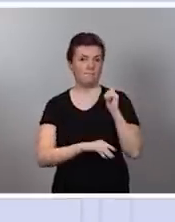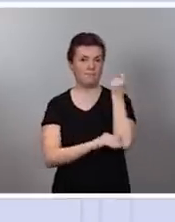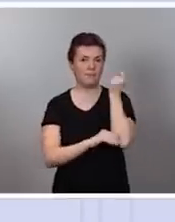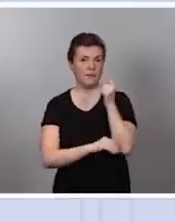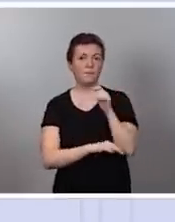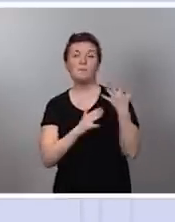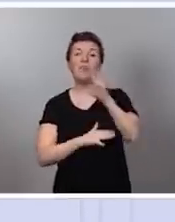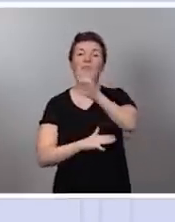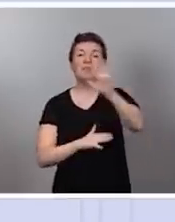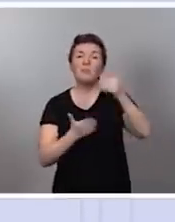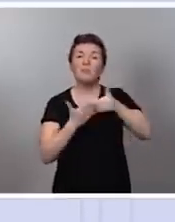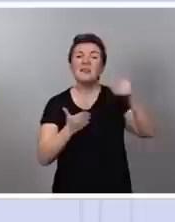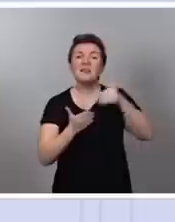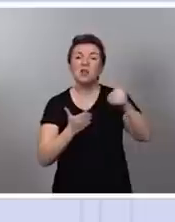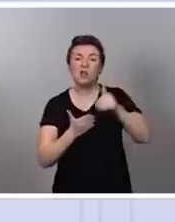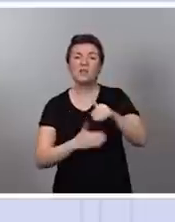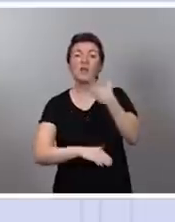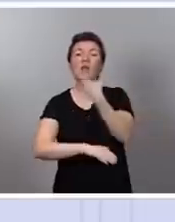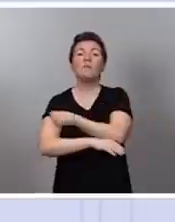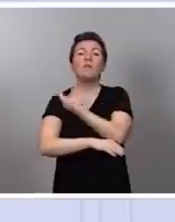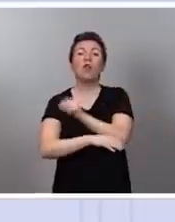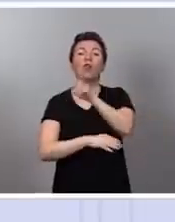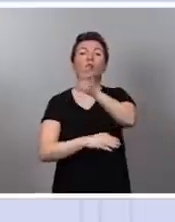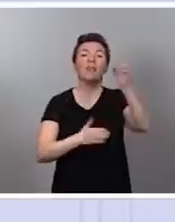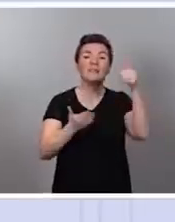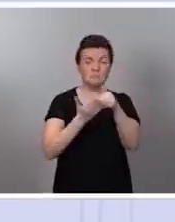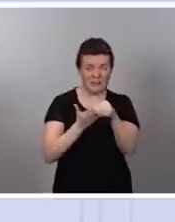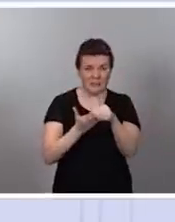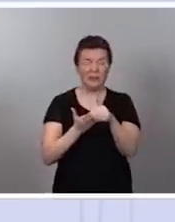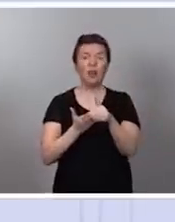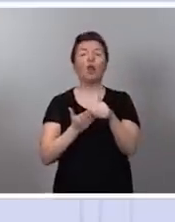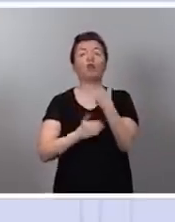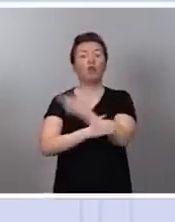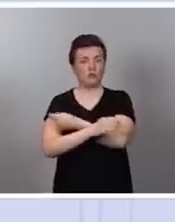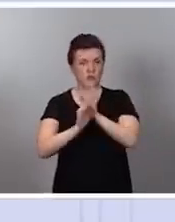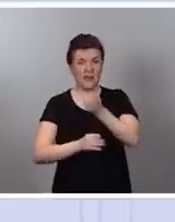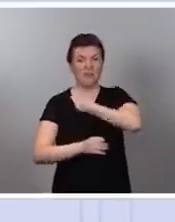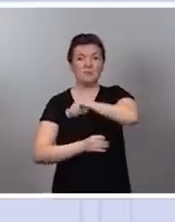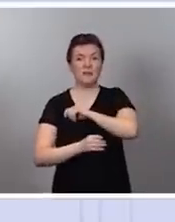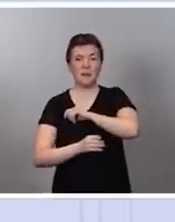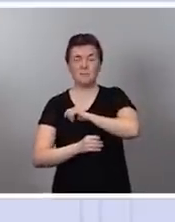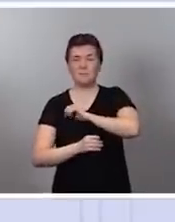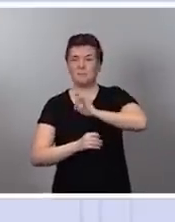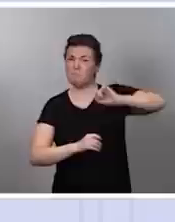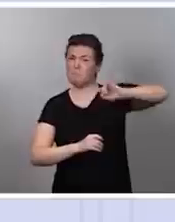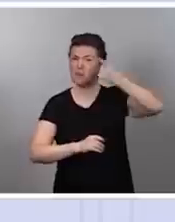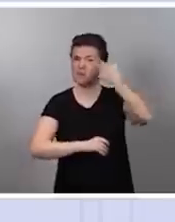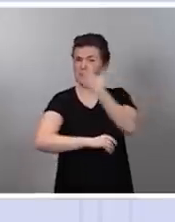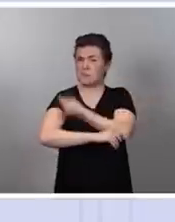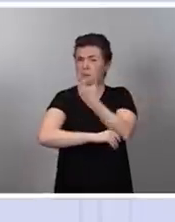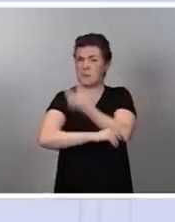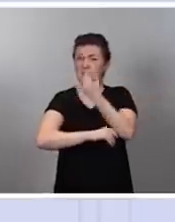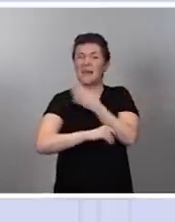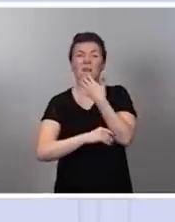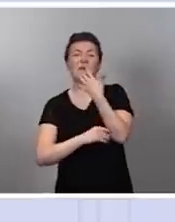cumplir las leyes. Quiere utilizarlas para retorcerlas y lograr los fines políticos que persigue. Las retuerce para meter a un Pablo Iglesias en el CNI,